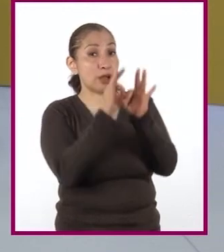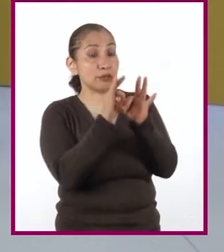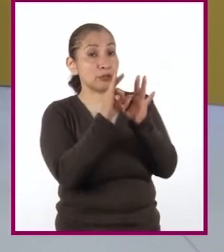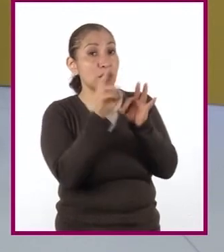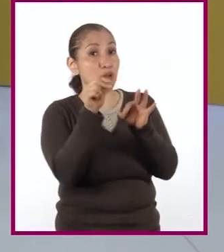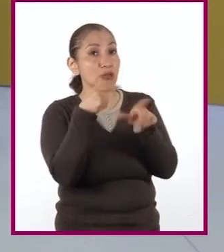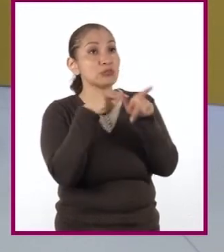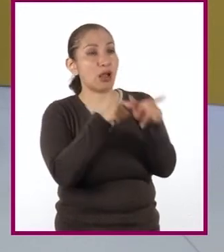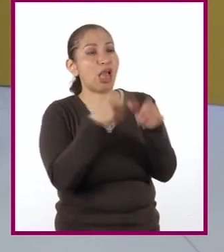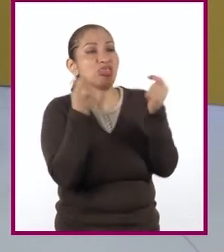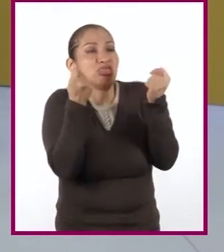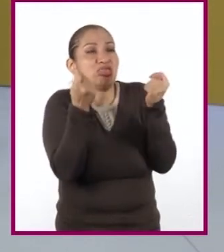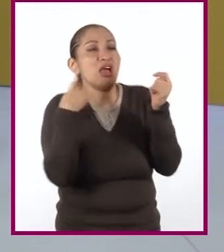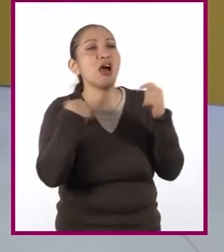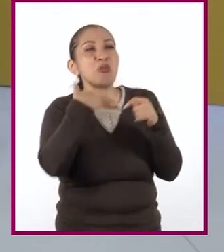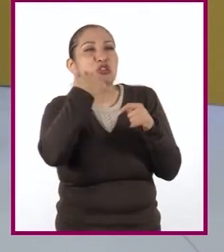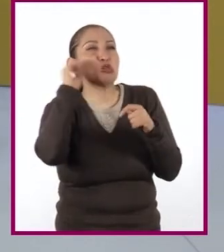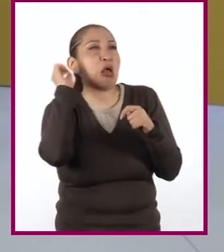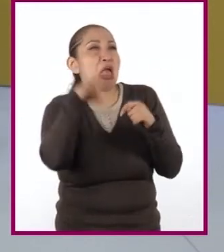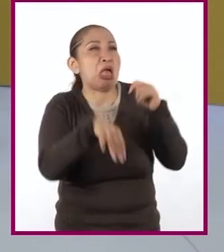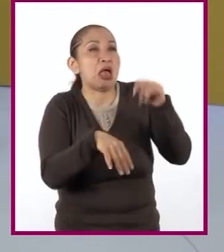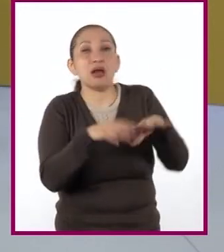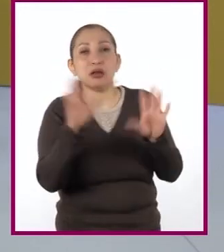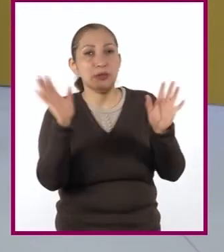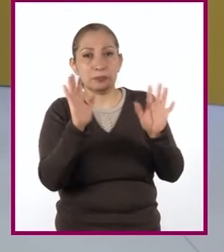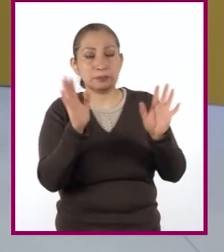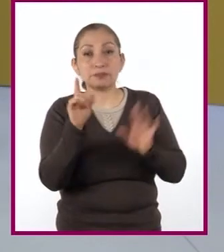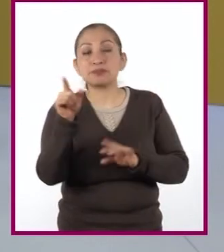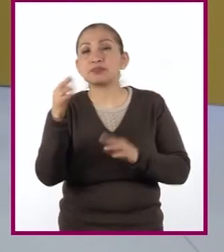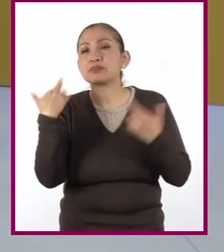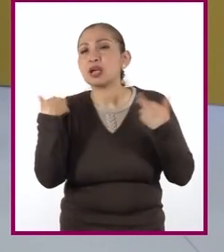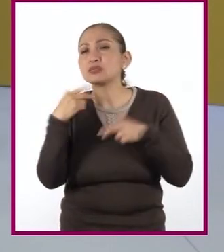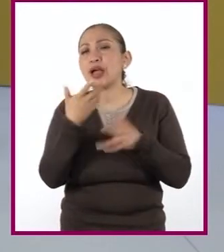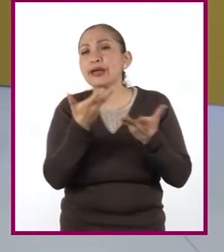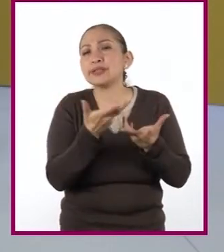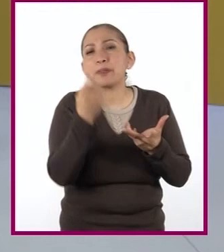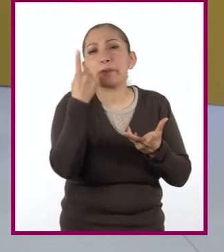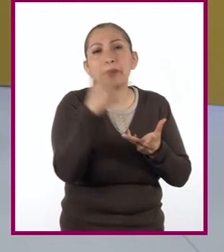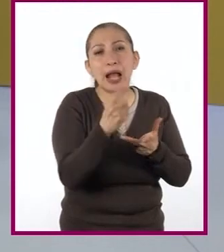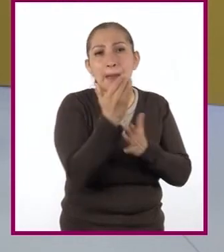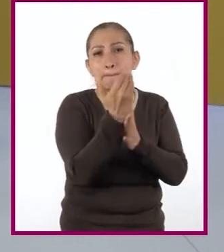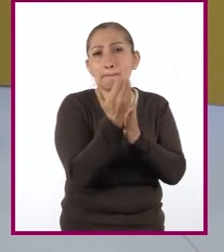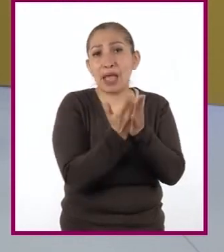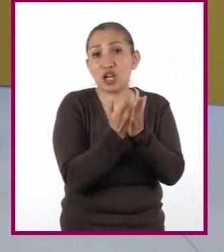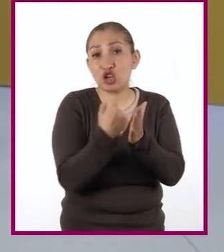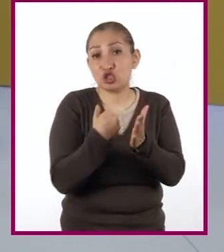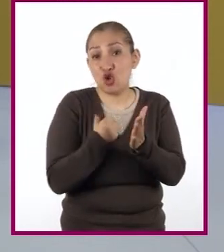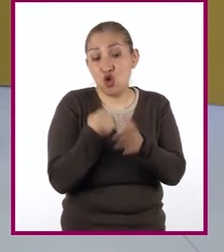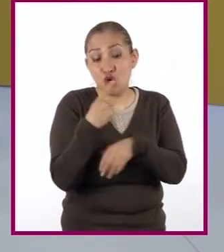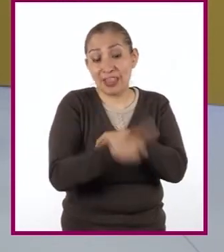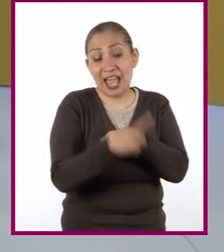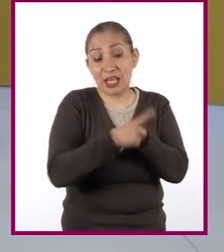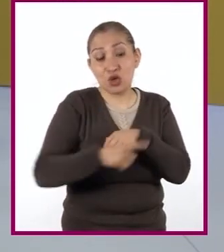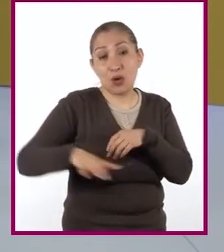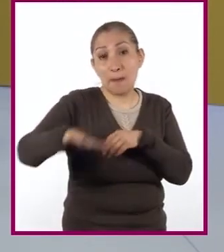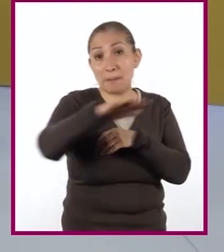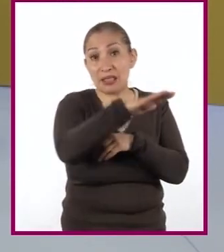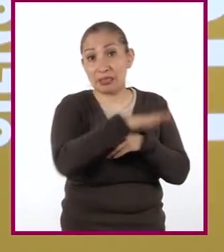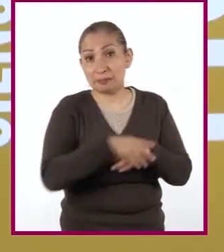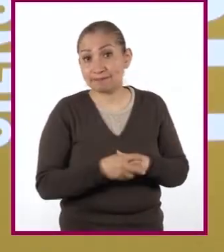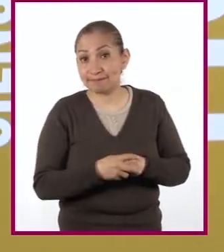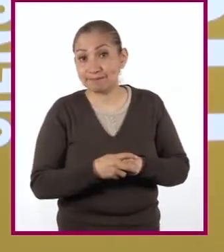no sigamos contaminando más. Dígame, maestro, ¿qué podemos hacer para reducir nuestro impacto en el medio